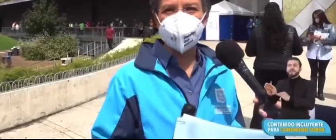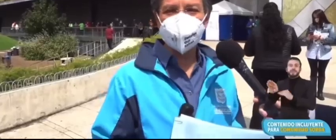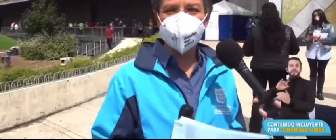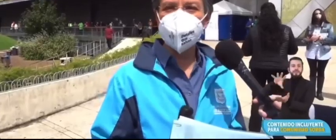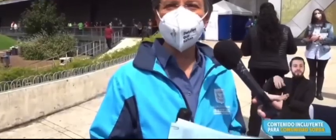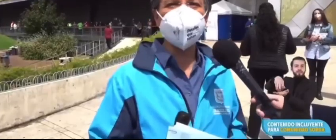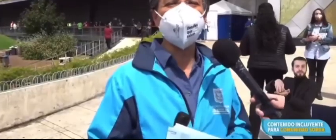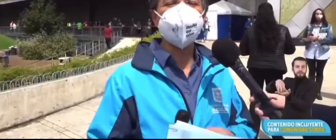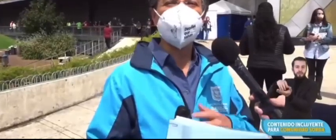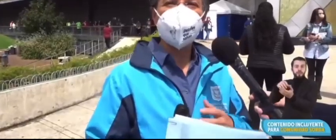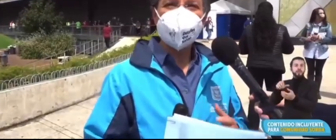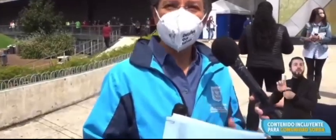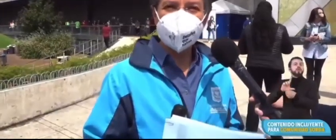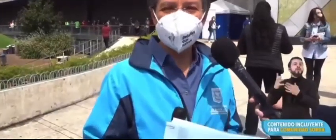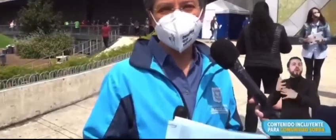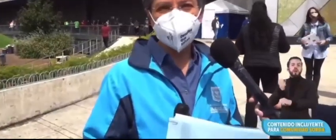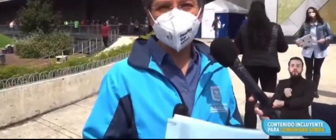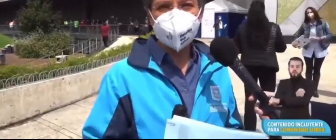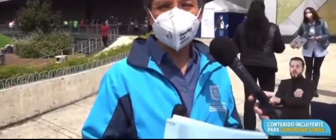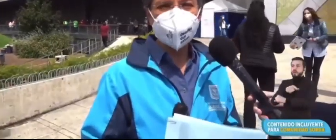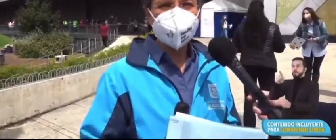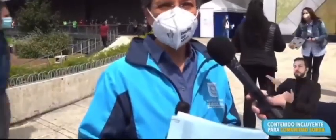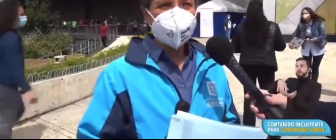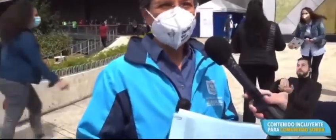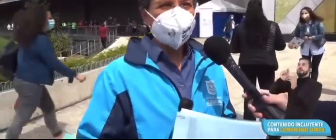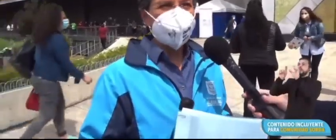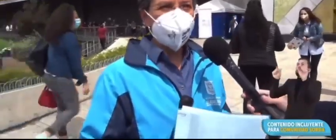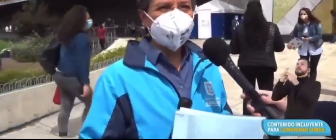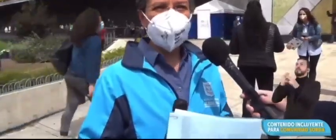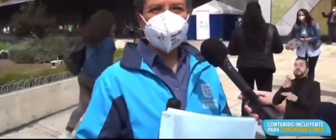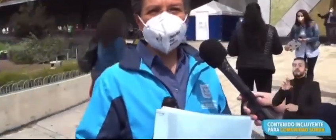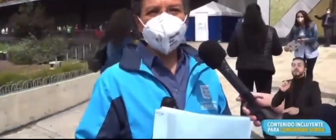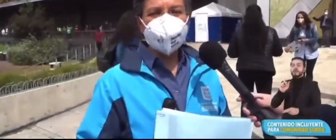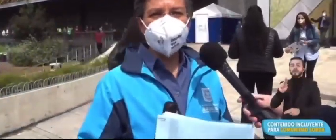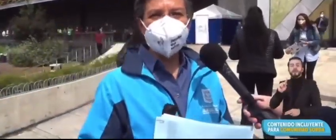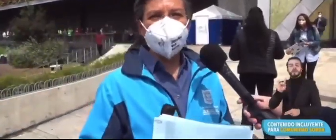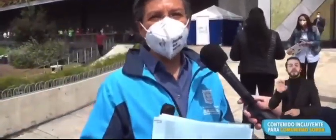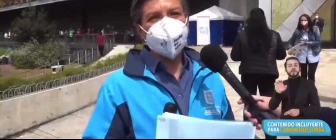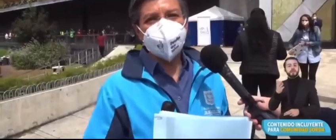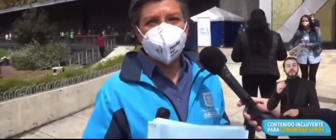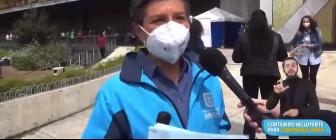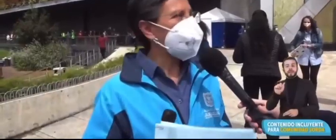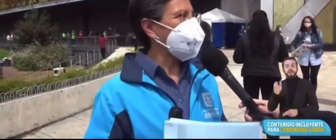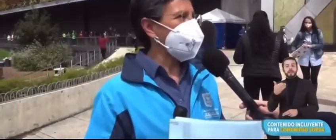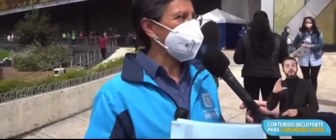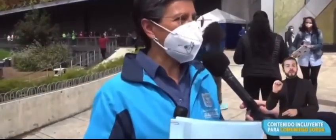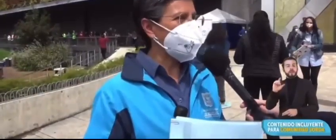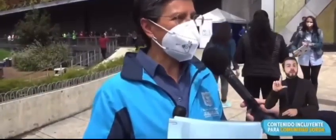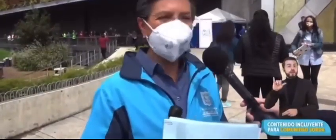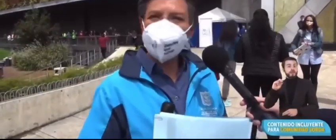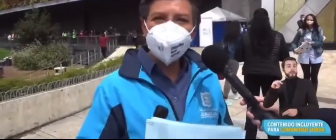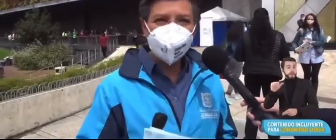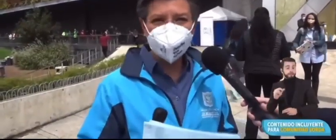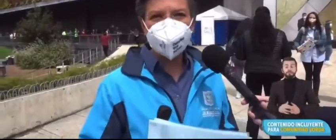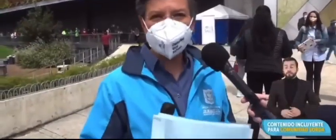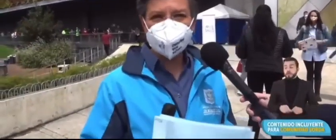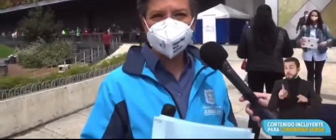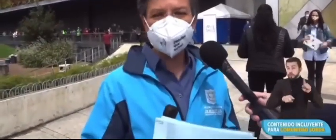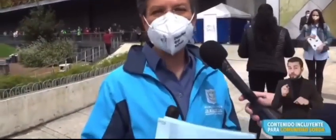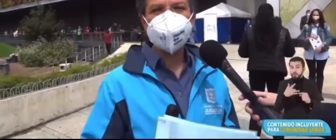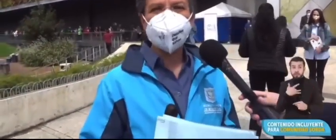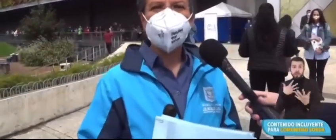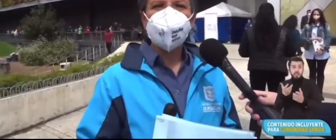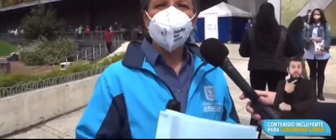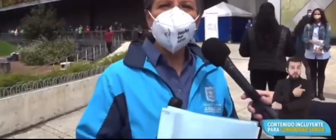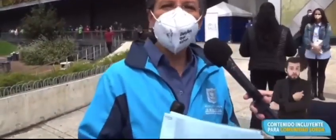la localidad de Suba, pero tenemos 15 en total. Y digamos que hay, en esencia, dos maneras de vacunarse en Bogotá, las dos muy